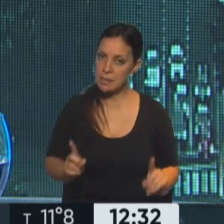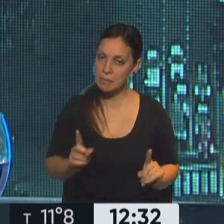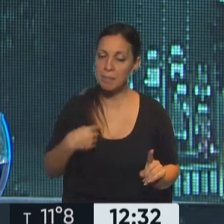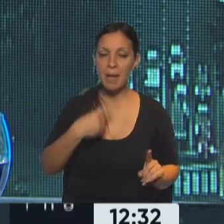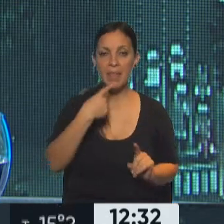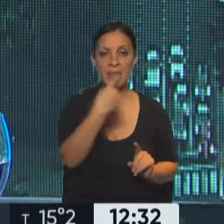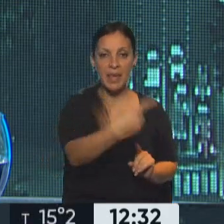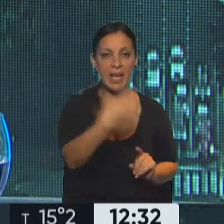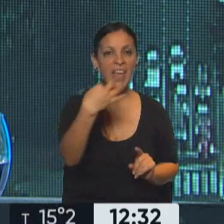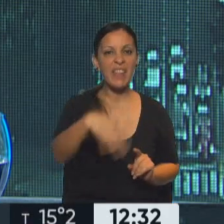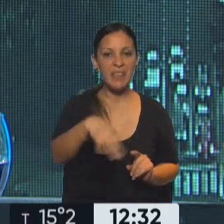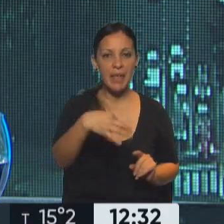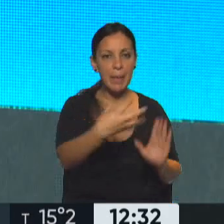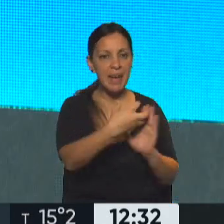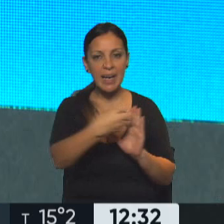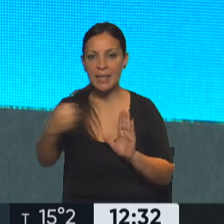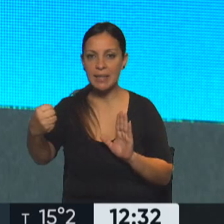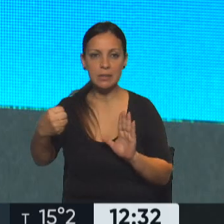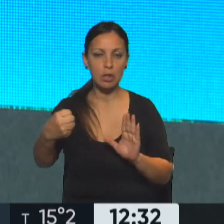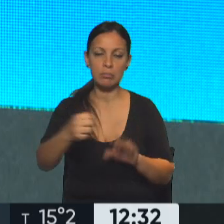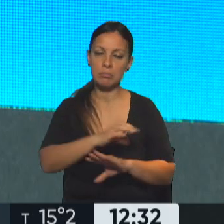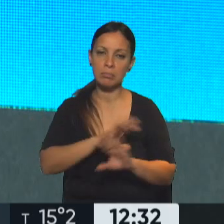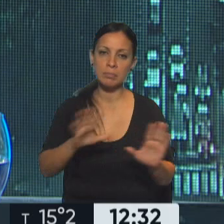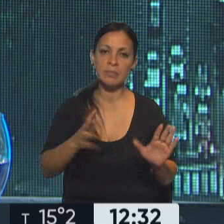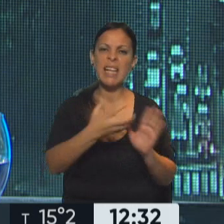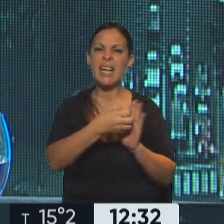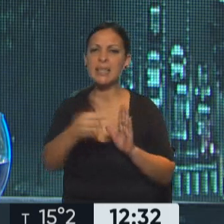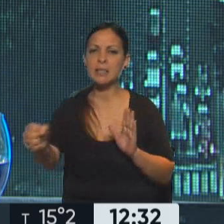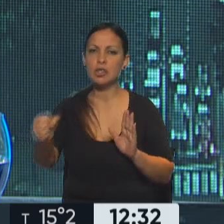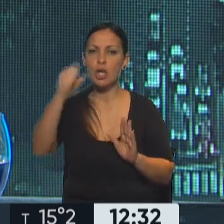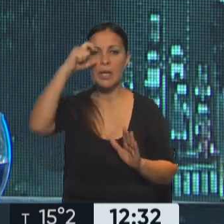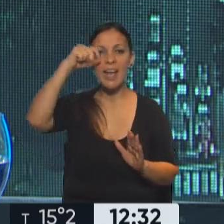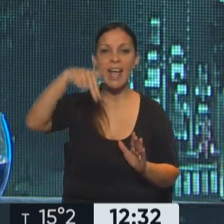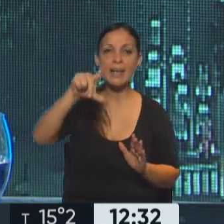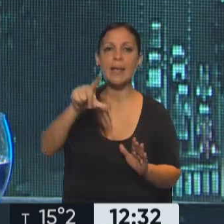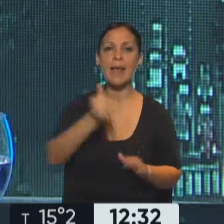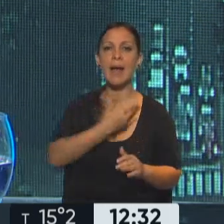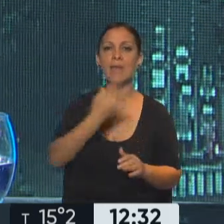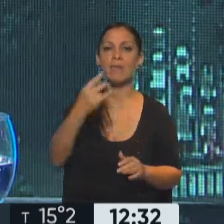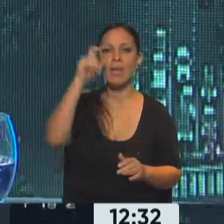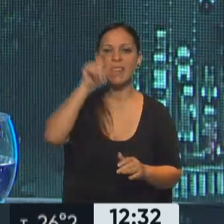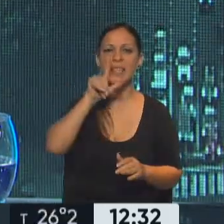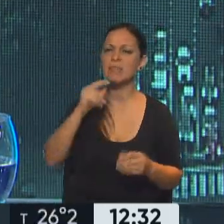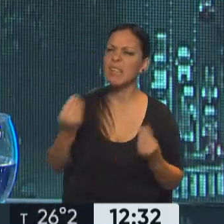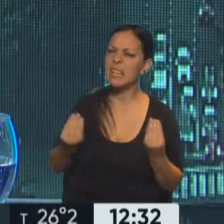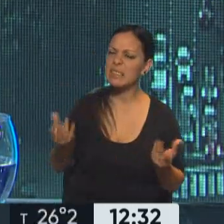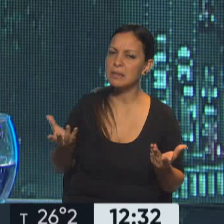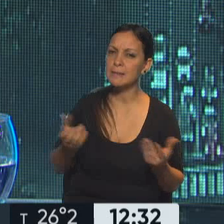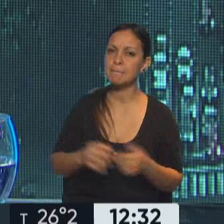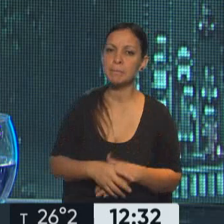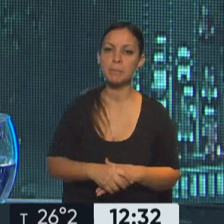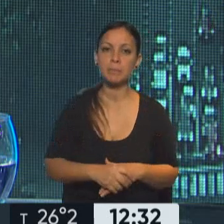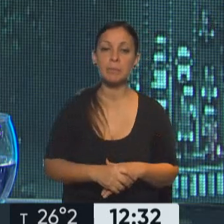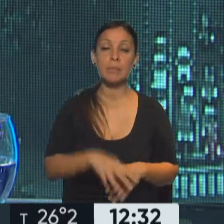una retención en la fuente. Retención en la fuente resuelve gran parte de los problemas. ¿Cómo sería eso? En